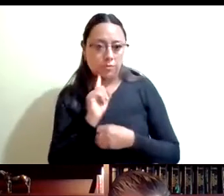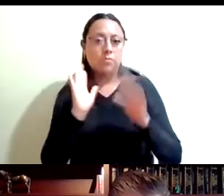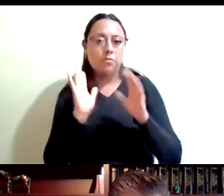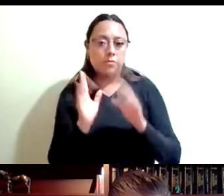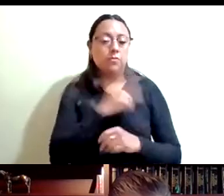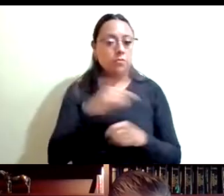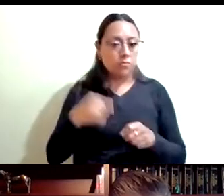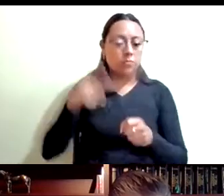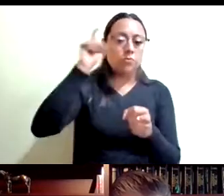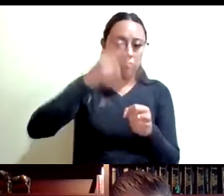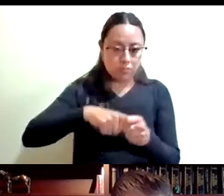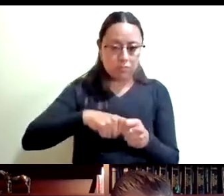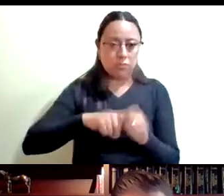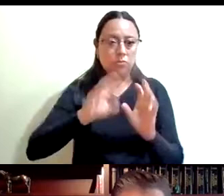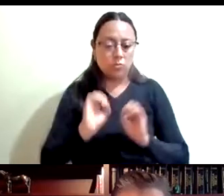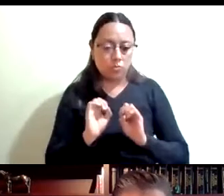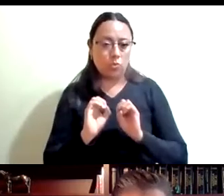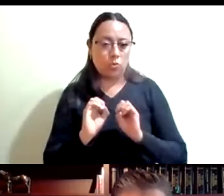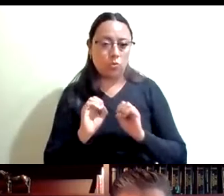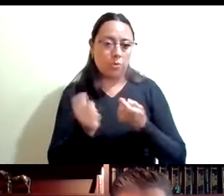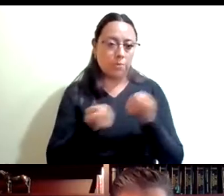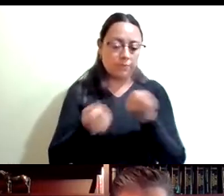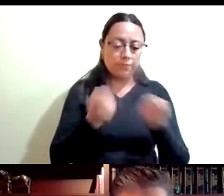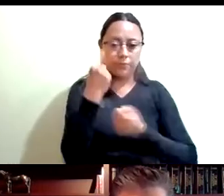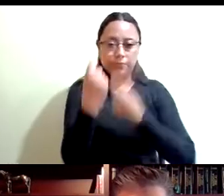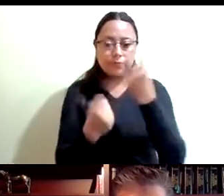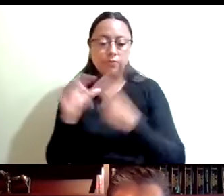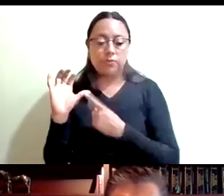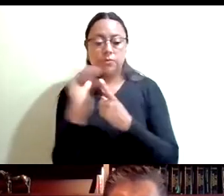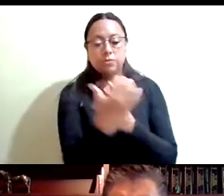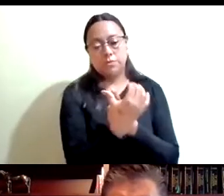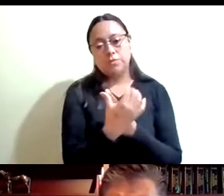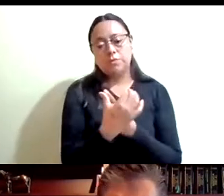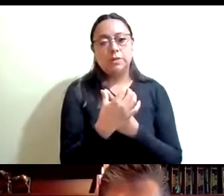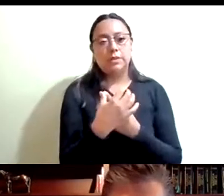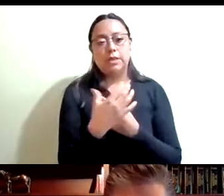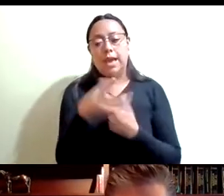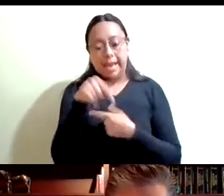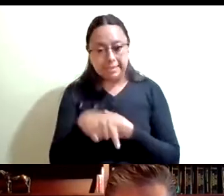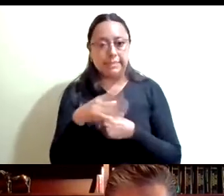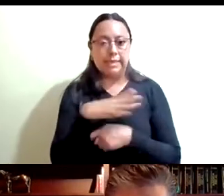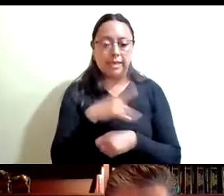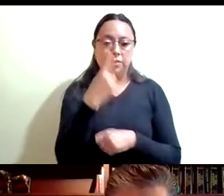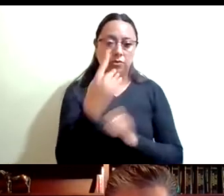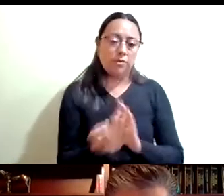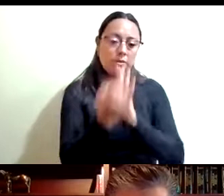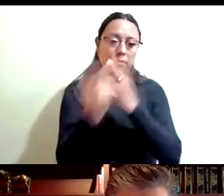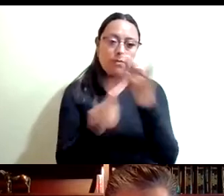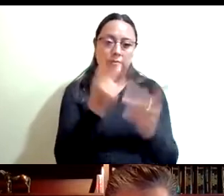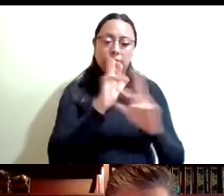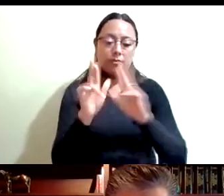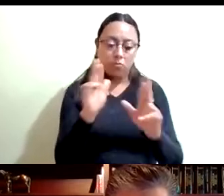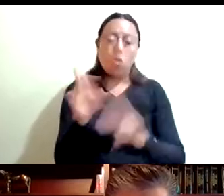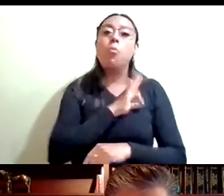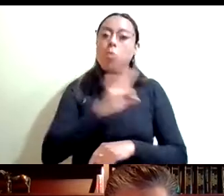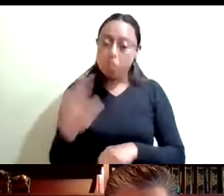somos integrantes o presidimos alguna de las comisiones donde va a haber comparecencias, pudiéramos estar.